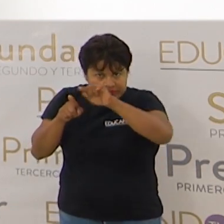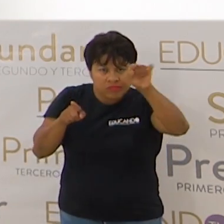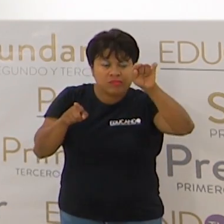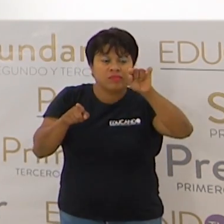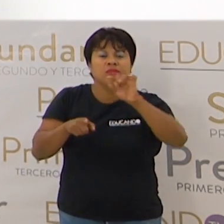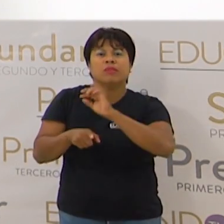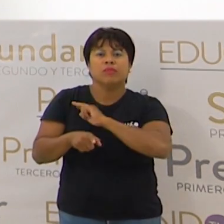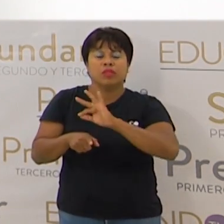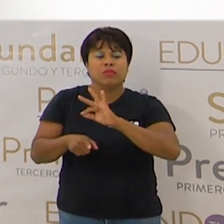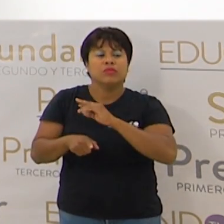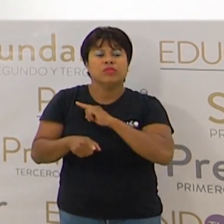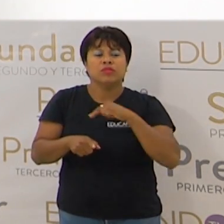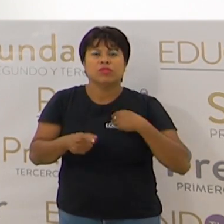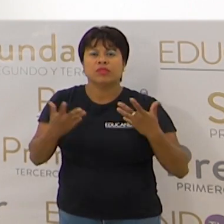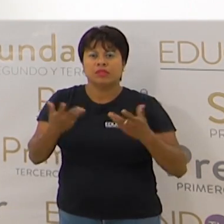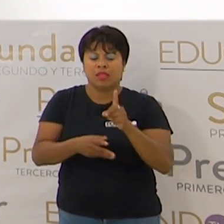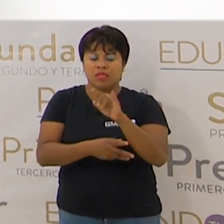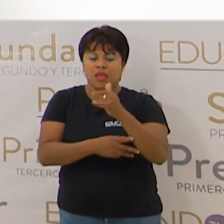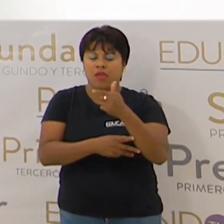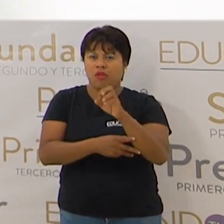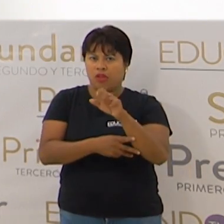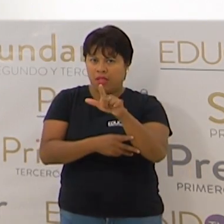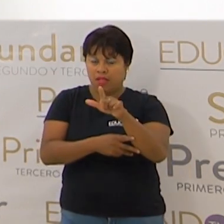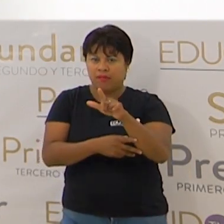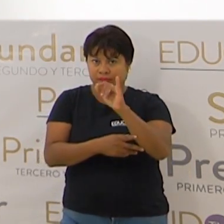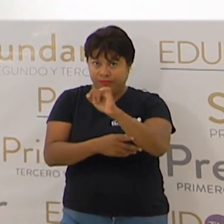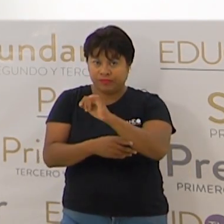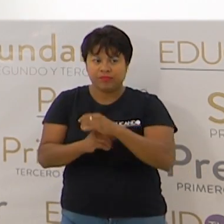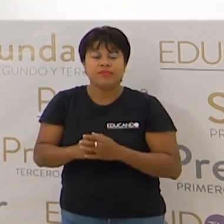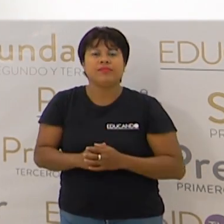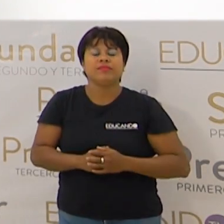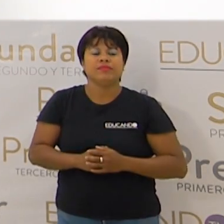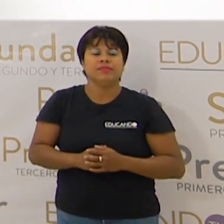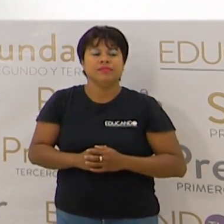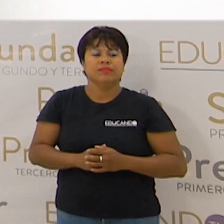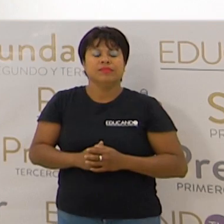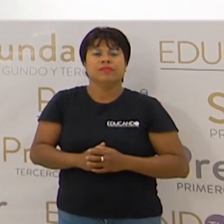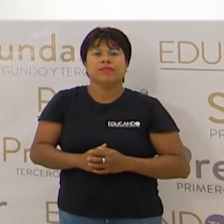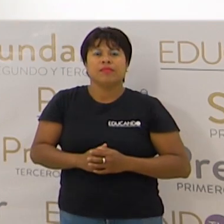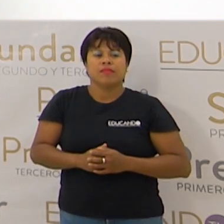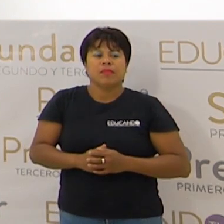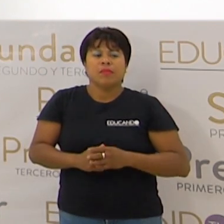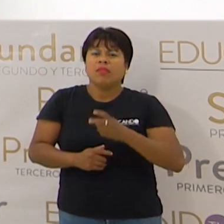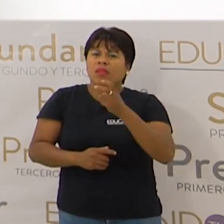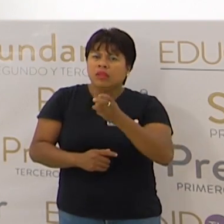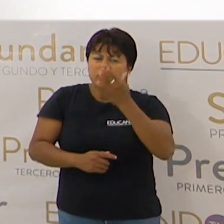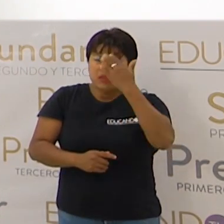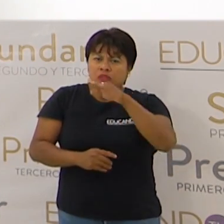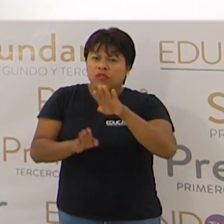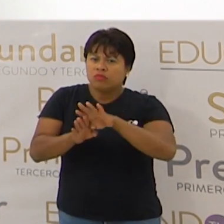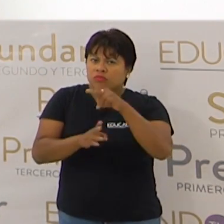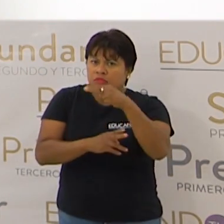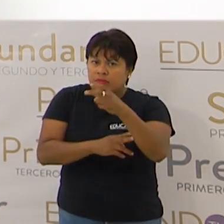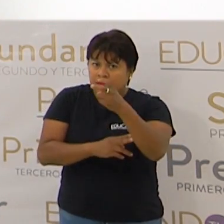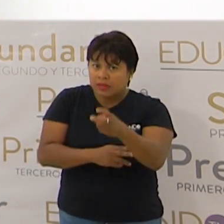trazando otra diagonal, ¿sí? ¿Sabes cómo se llama